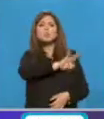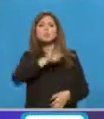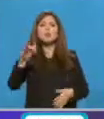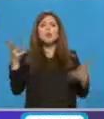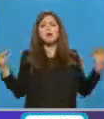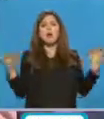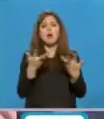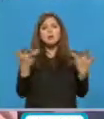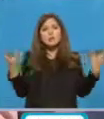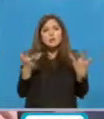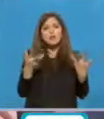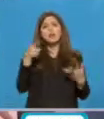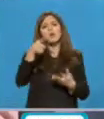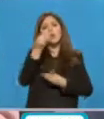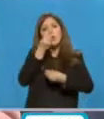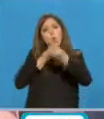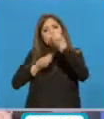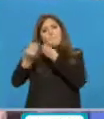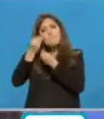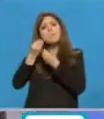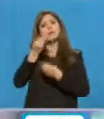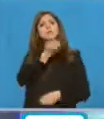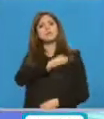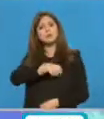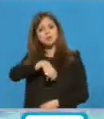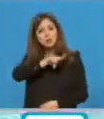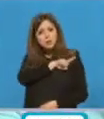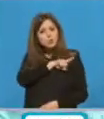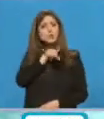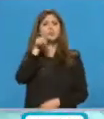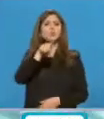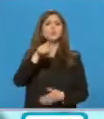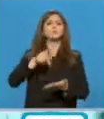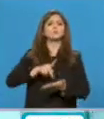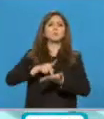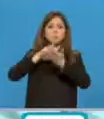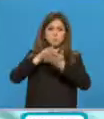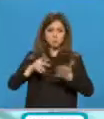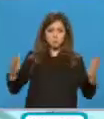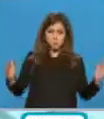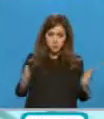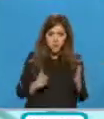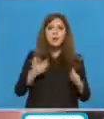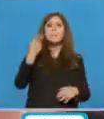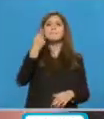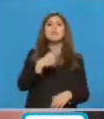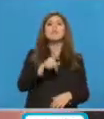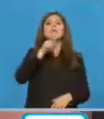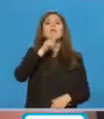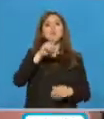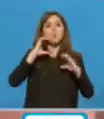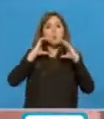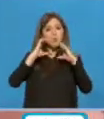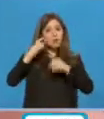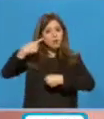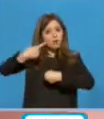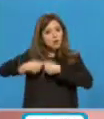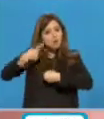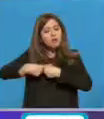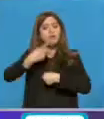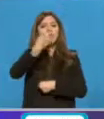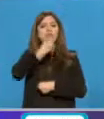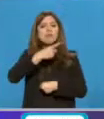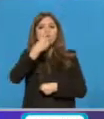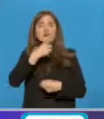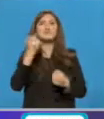tratar de llevar un estilo de vida saludable, lograr un peso adecuado, pero también evitar enfermedades como diabetes y enfermedades cardiovasculares.